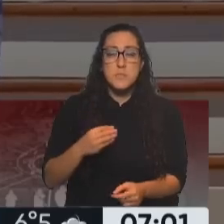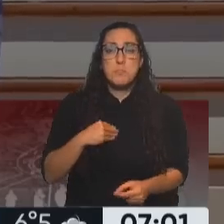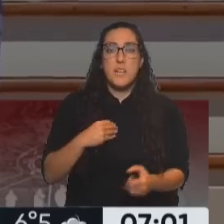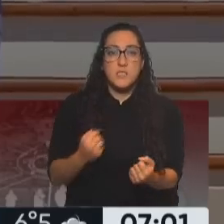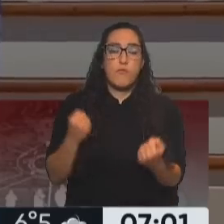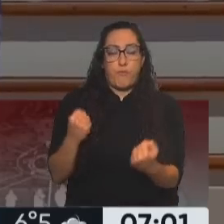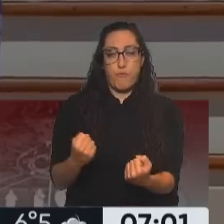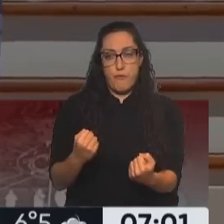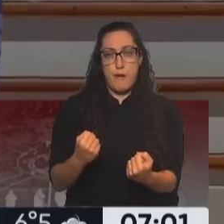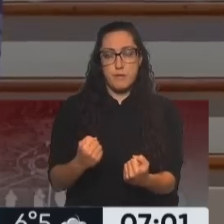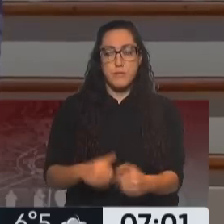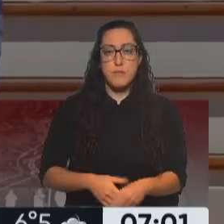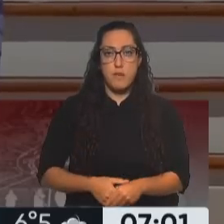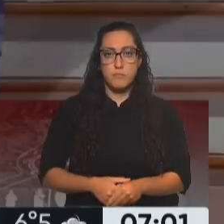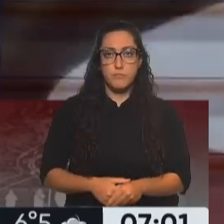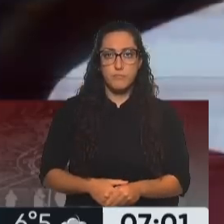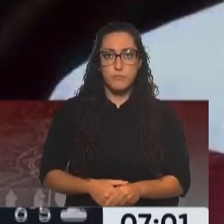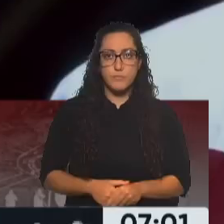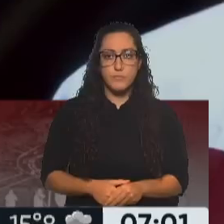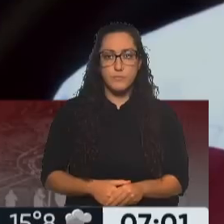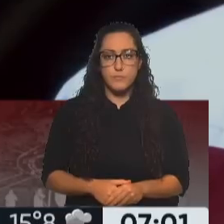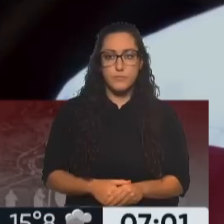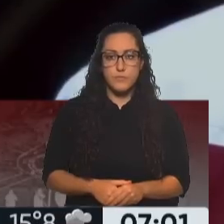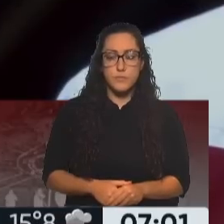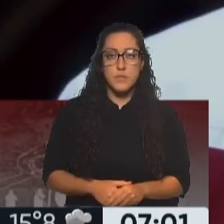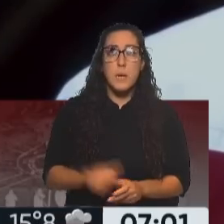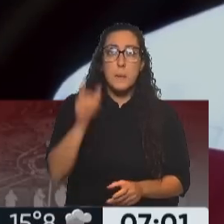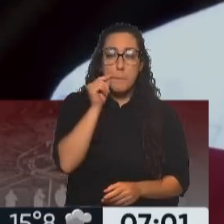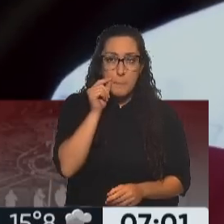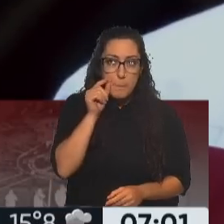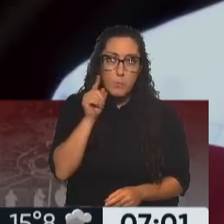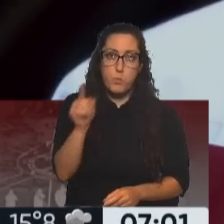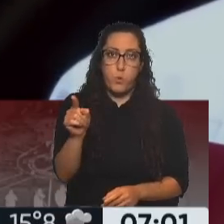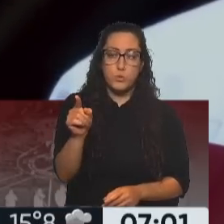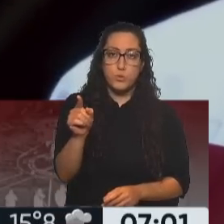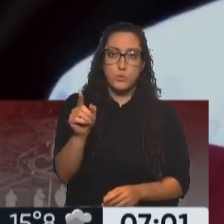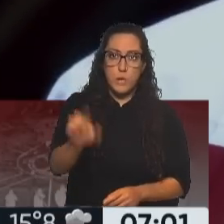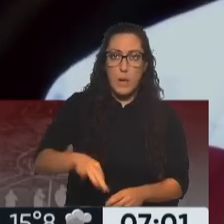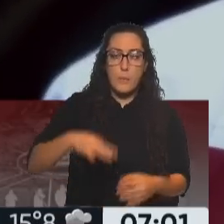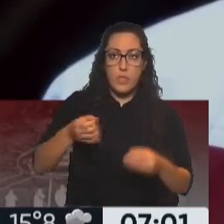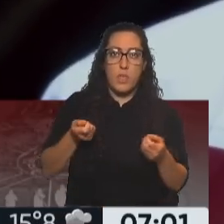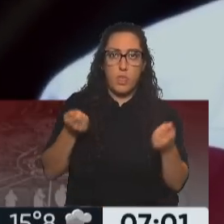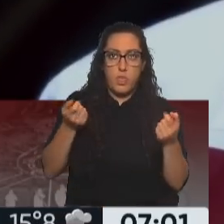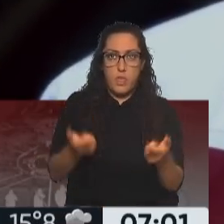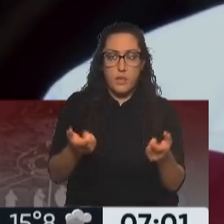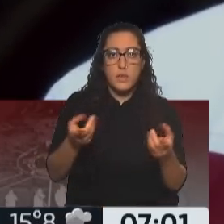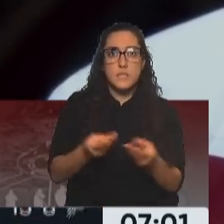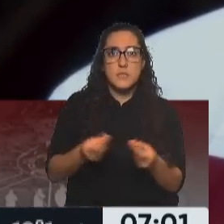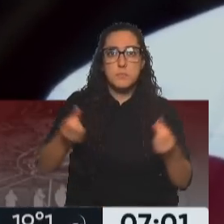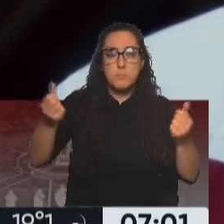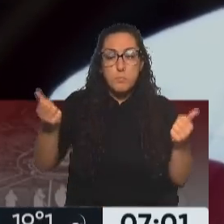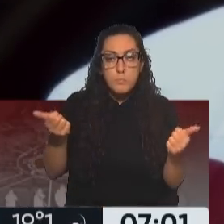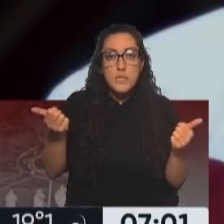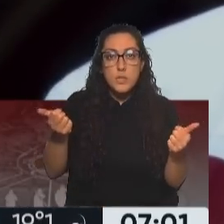Tibi Pater, fons vitae, in A ti, spiritu Padre, vivificante, fuente de vida, per en el Christum, Espíritu vivificante, mortis por